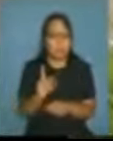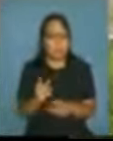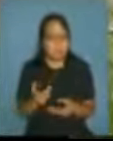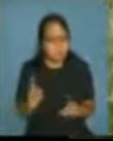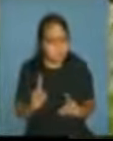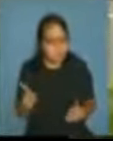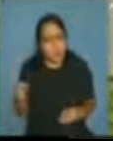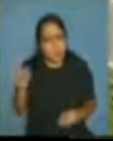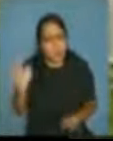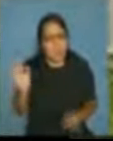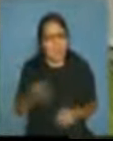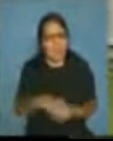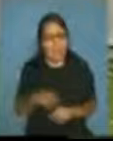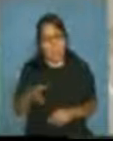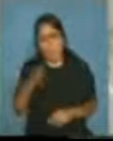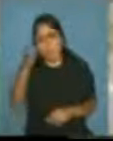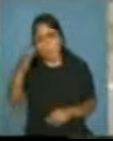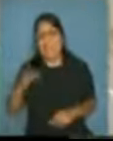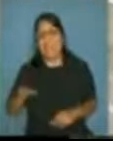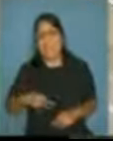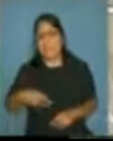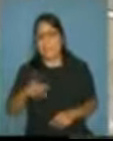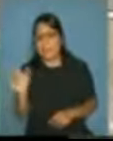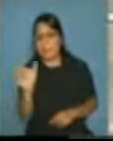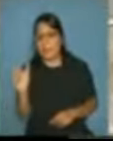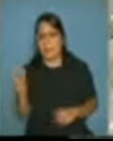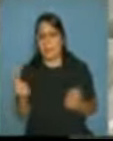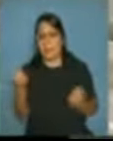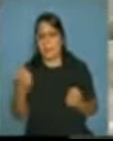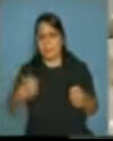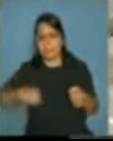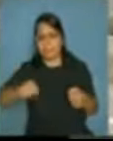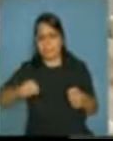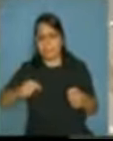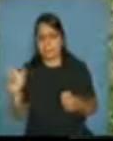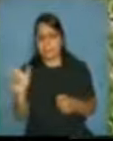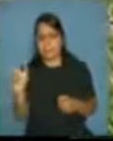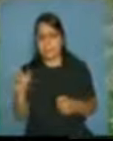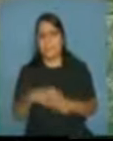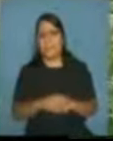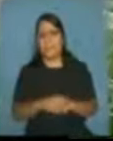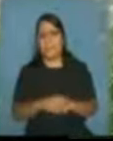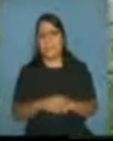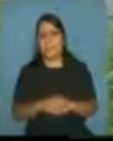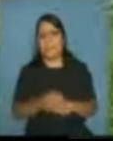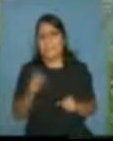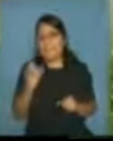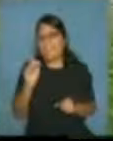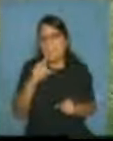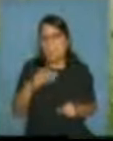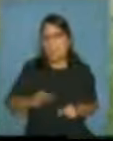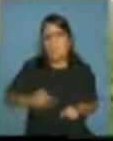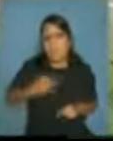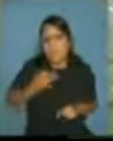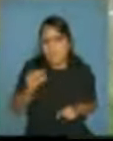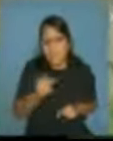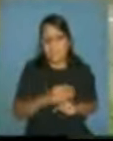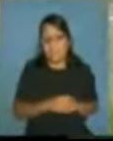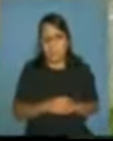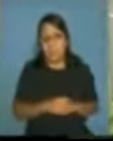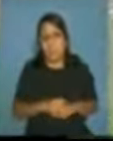cuando fuiste a sacar tu carnet para manejar la moto. Y estás hablando de tu vida, ¿no? Estás hablando de tu vida. Que vos a